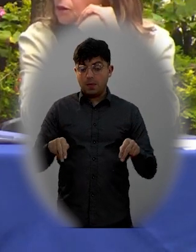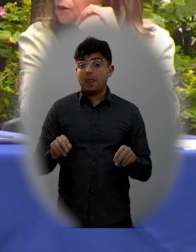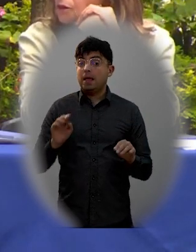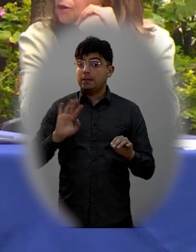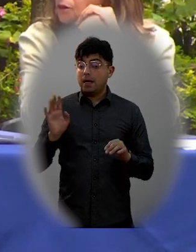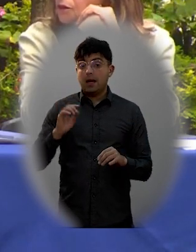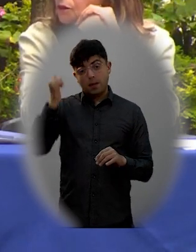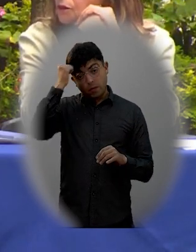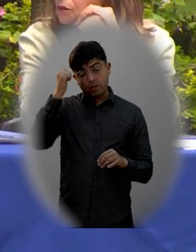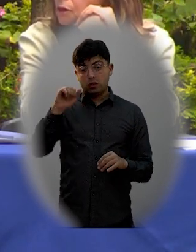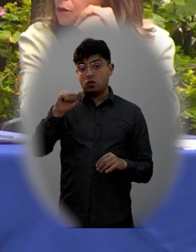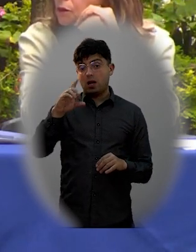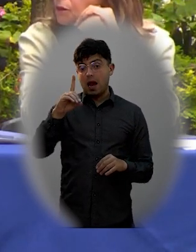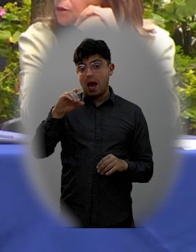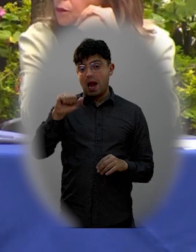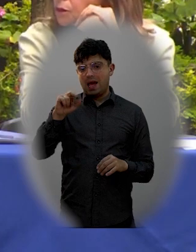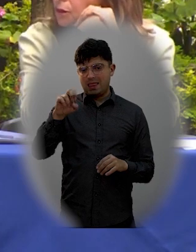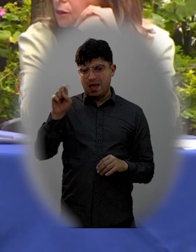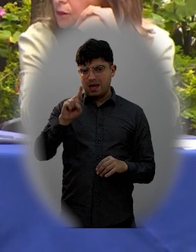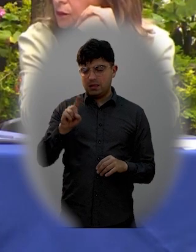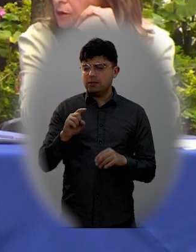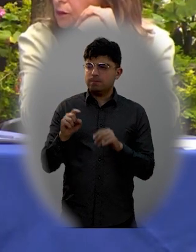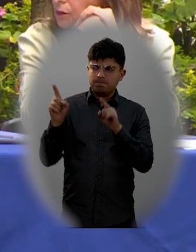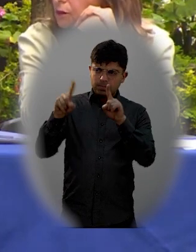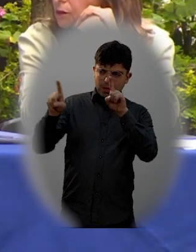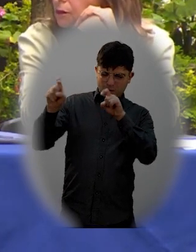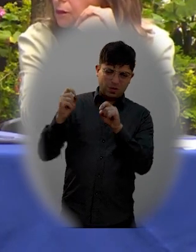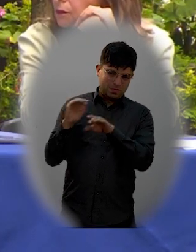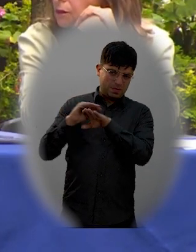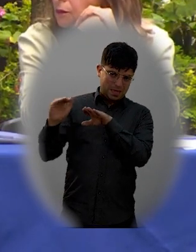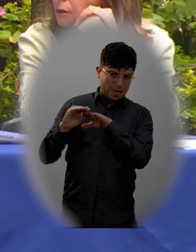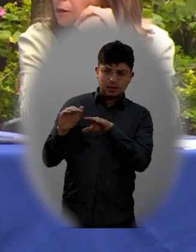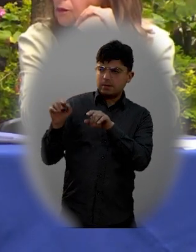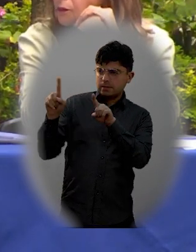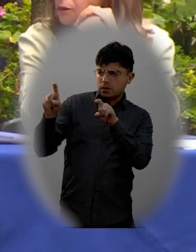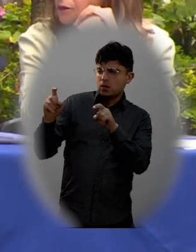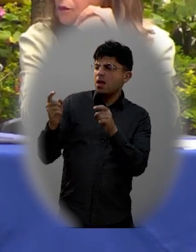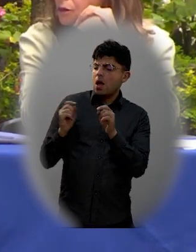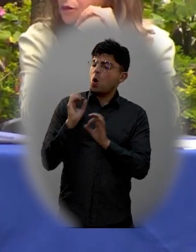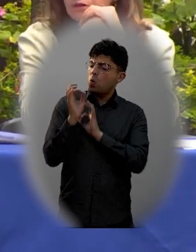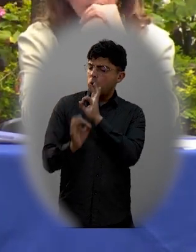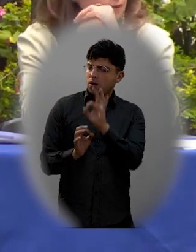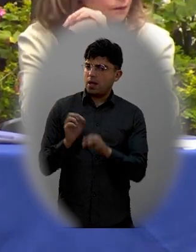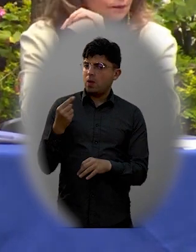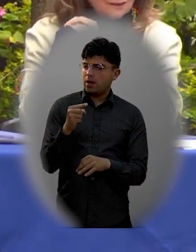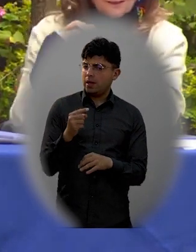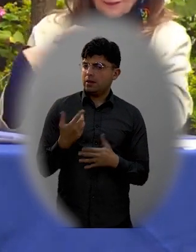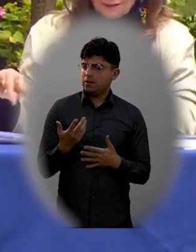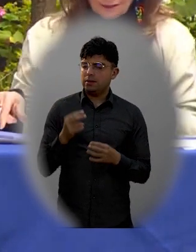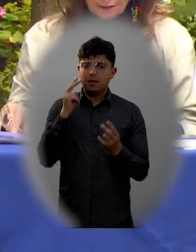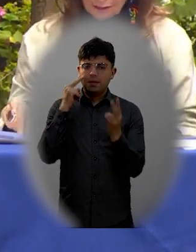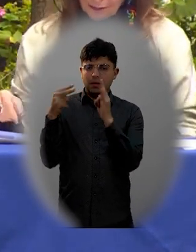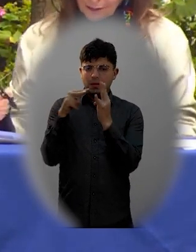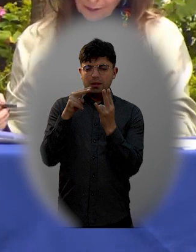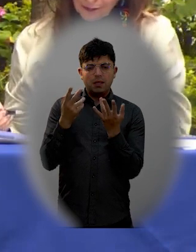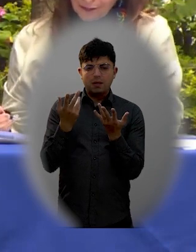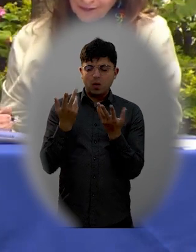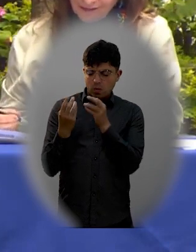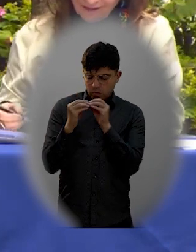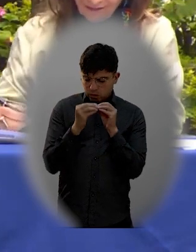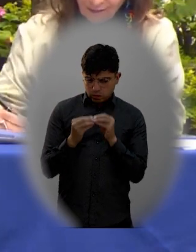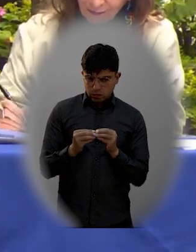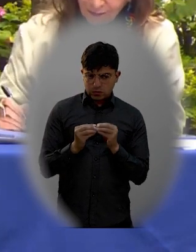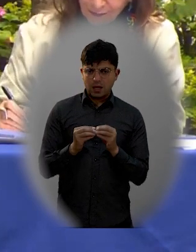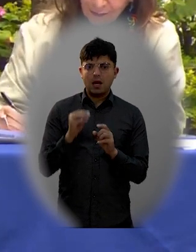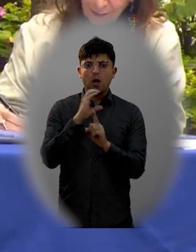para la profe Alanis, le hemos invitado con esta pregunta también, ¿qué es el cuidado y desde qué perspectivas configurar